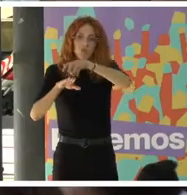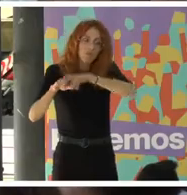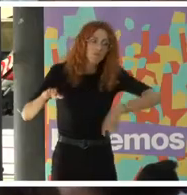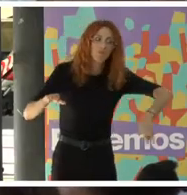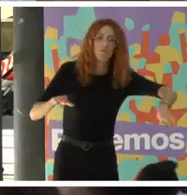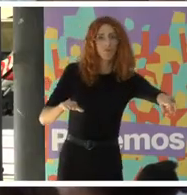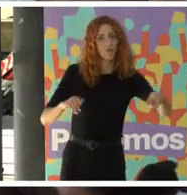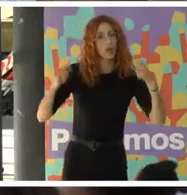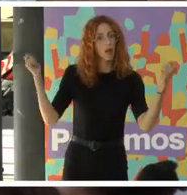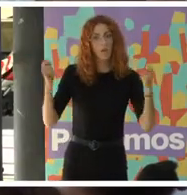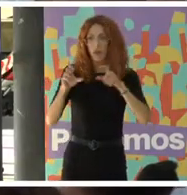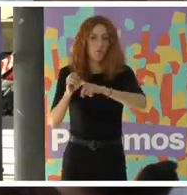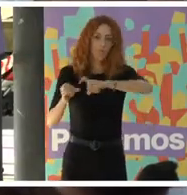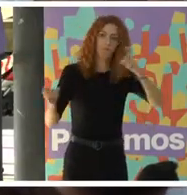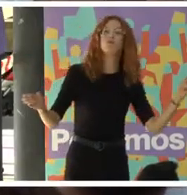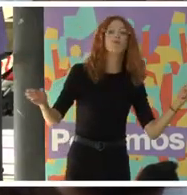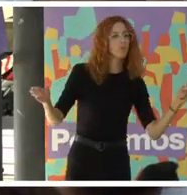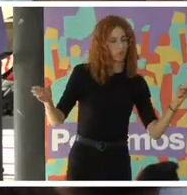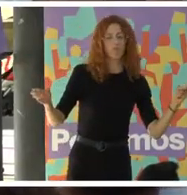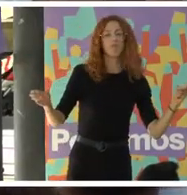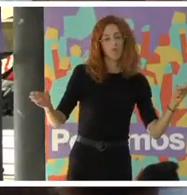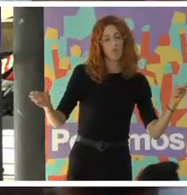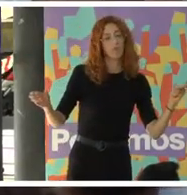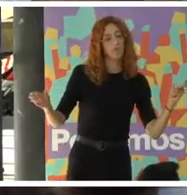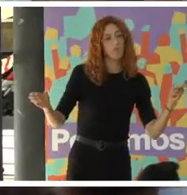campaña electoral y dejar su